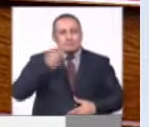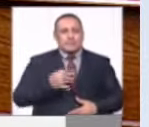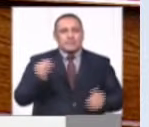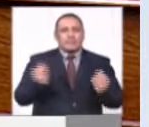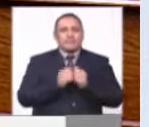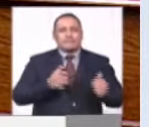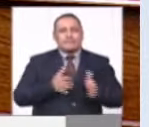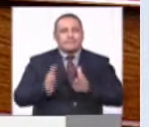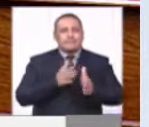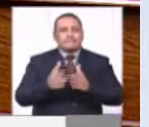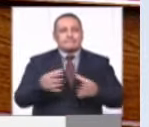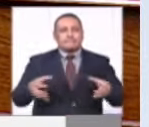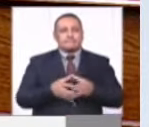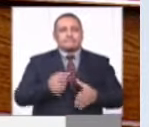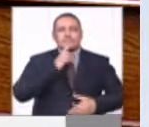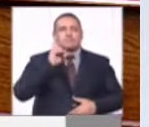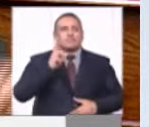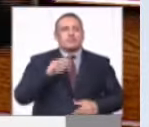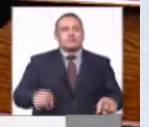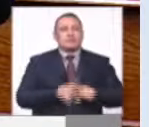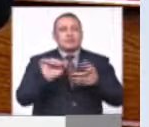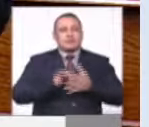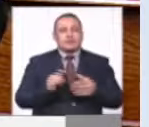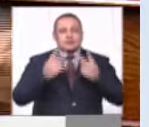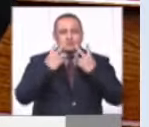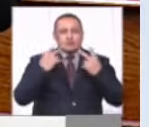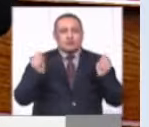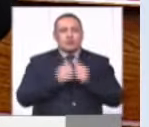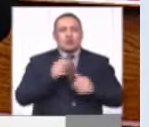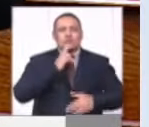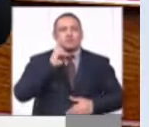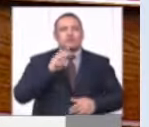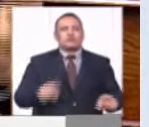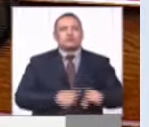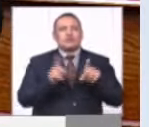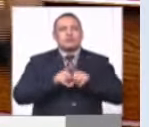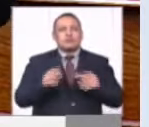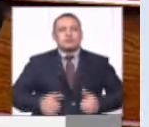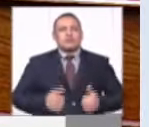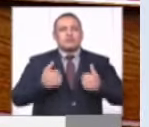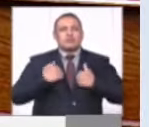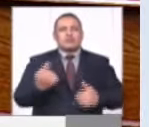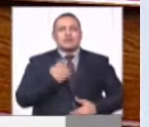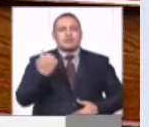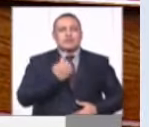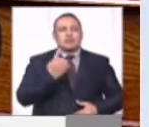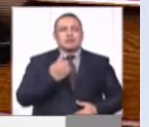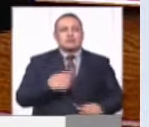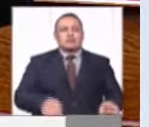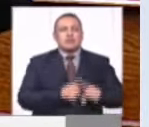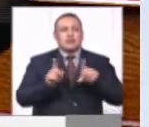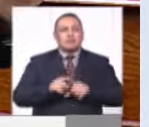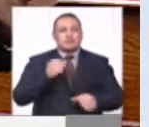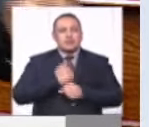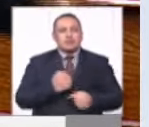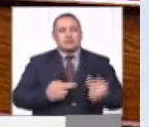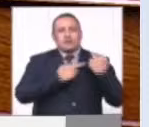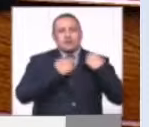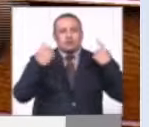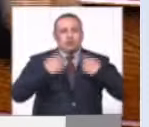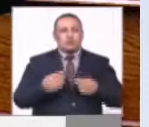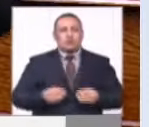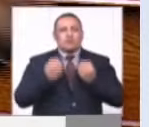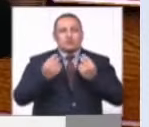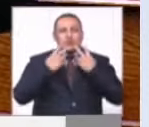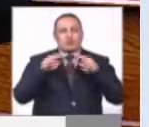en la carrera pública magisterial? Ahí había una maestra de carrera pública magisterial ocupando ese cargo,